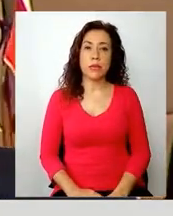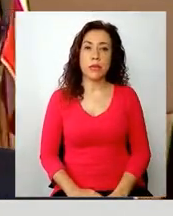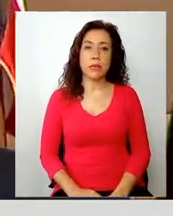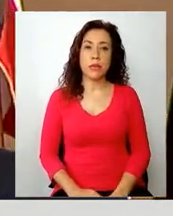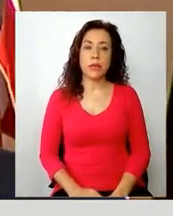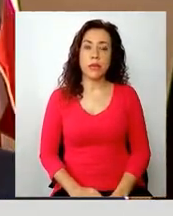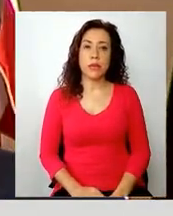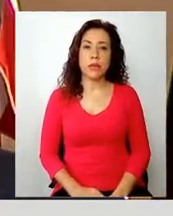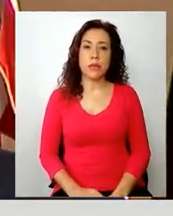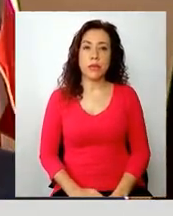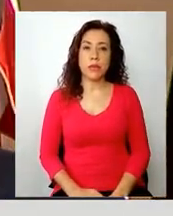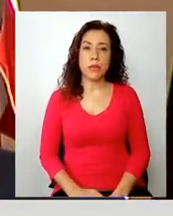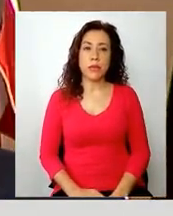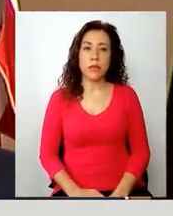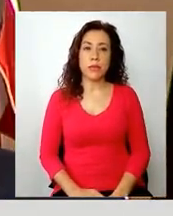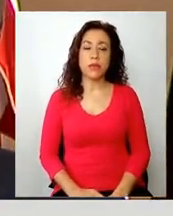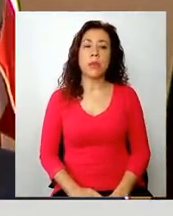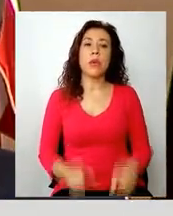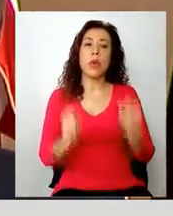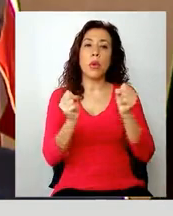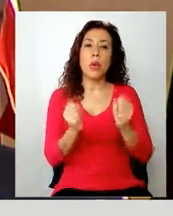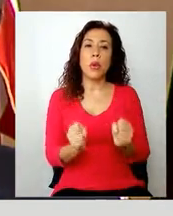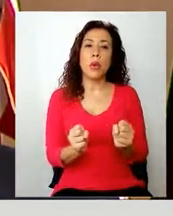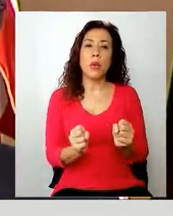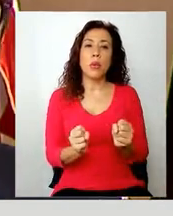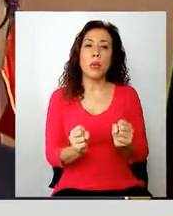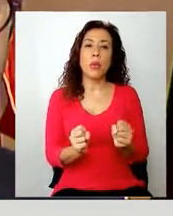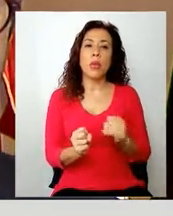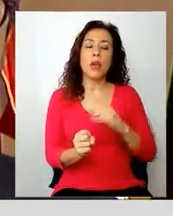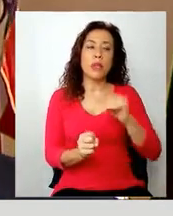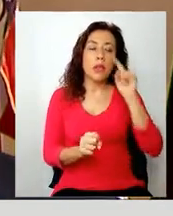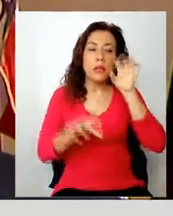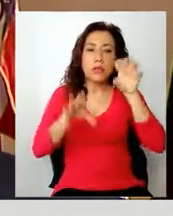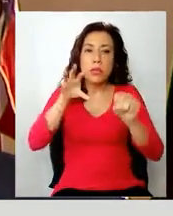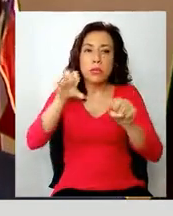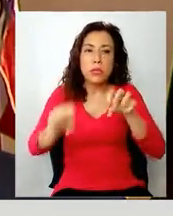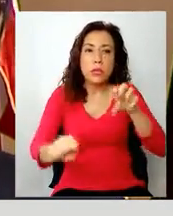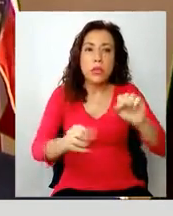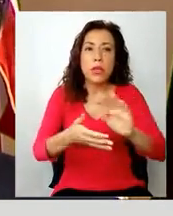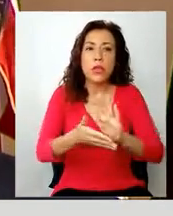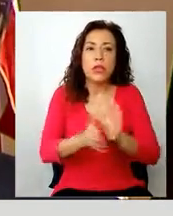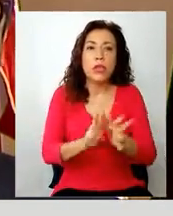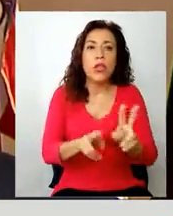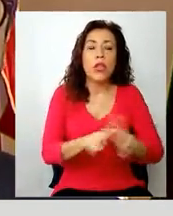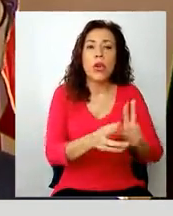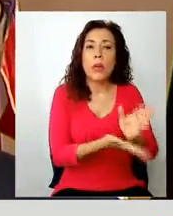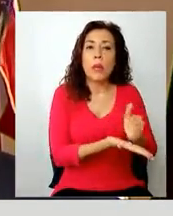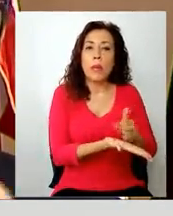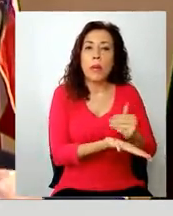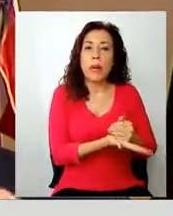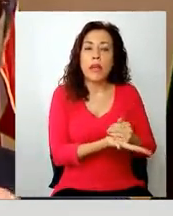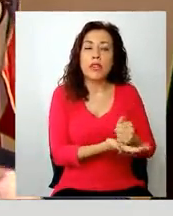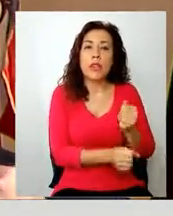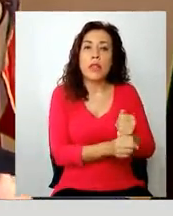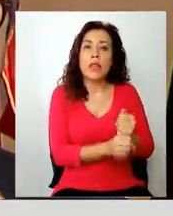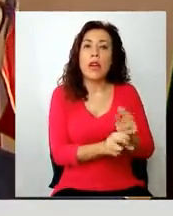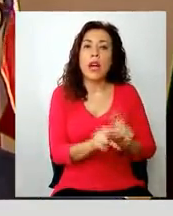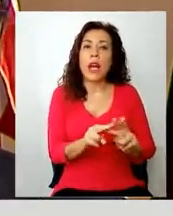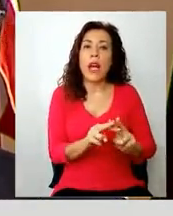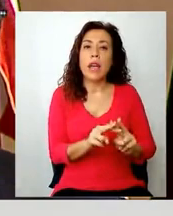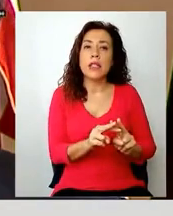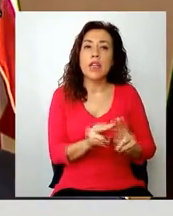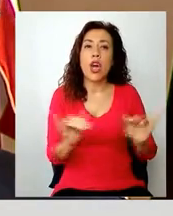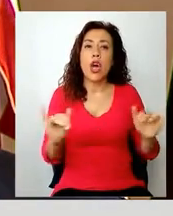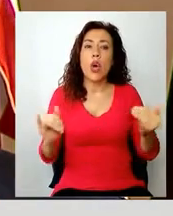poder seguir y pesquisar todo el trabajo de preparación que se está haciendo en los Juegos Panamericanos